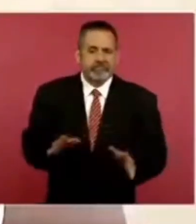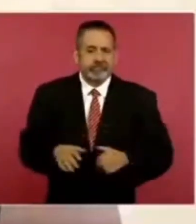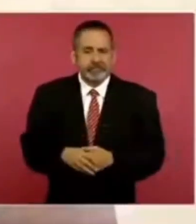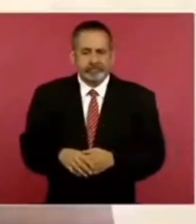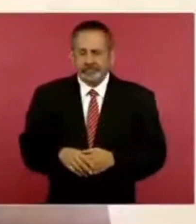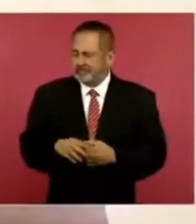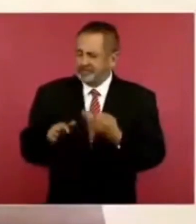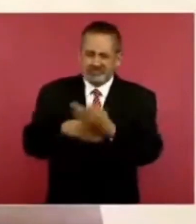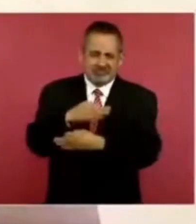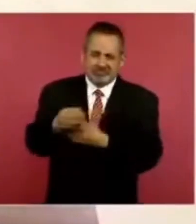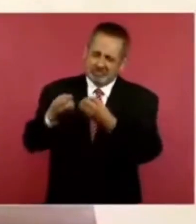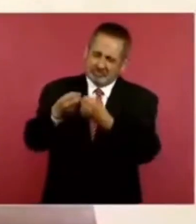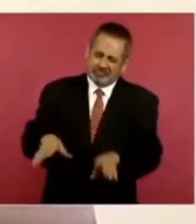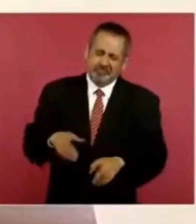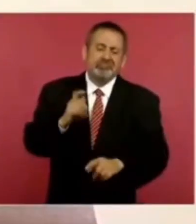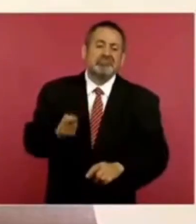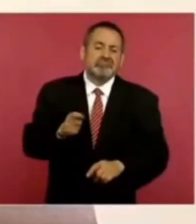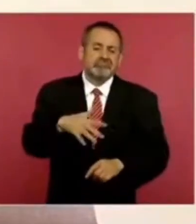Con todo.